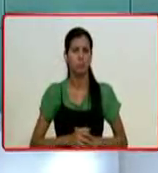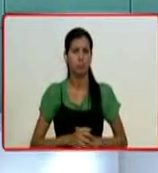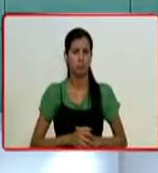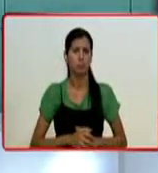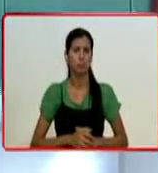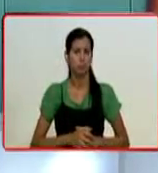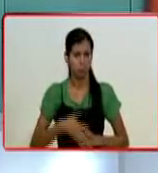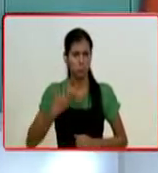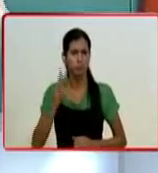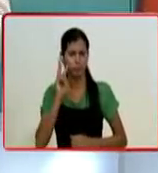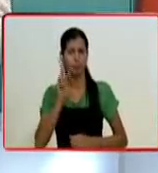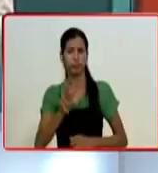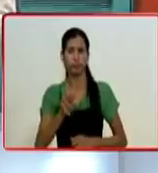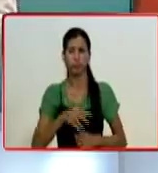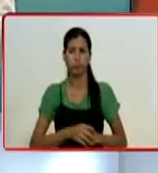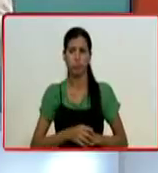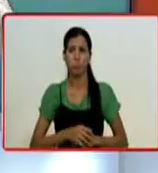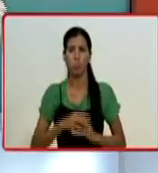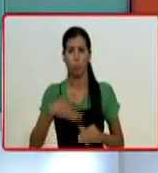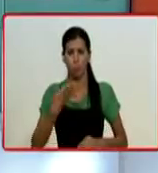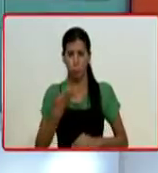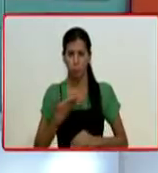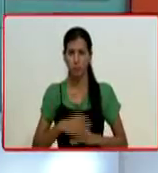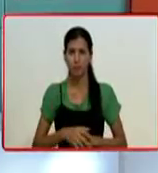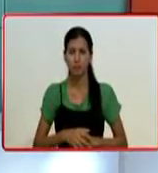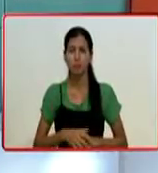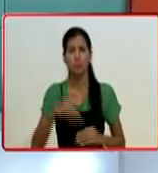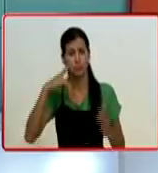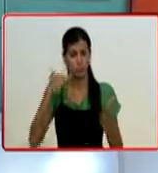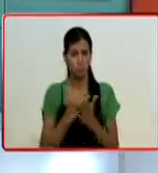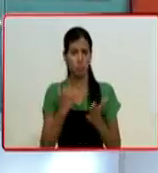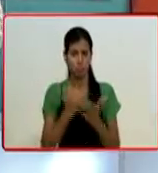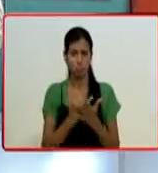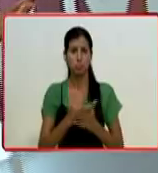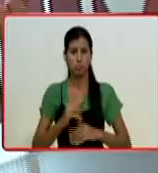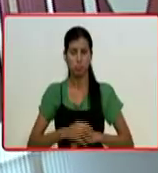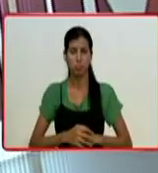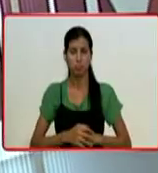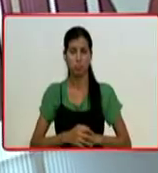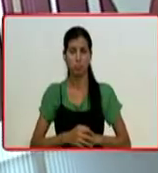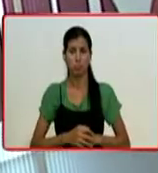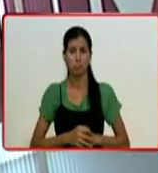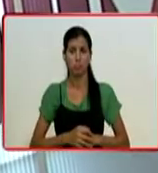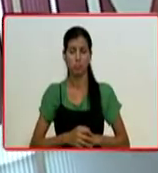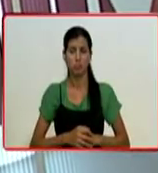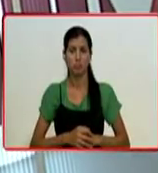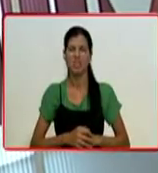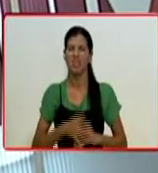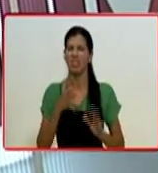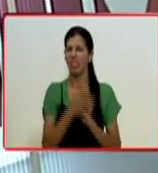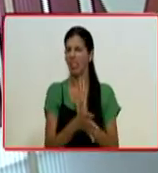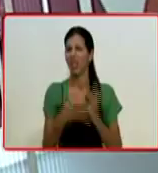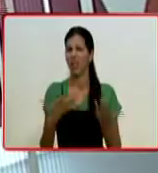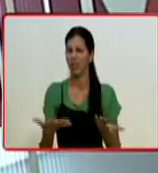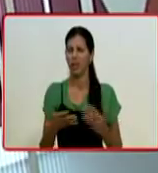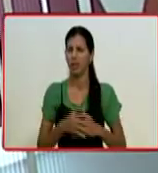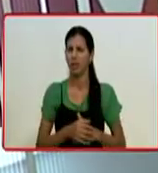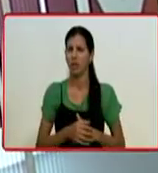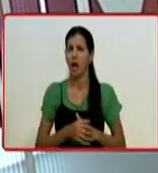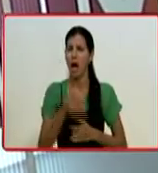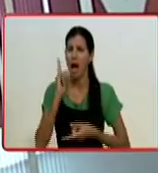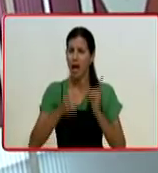ver, puede demostrar, y es el siguiente. Hay